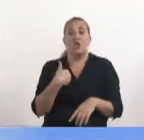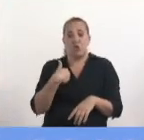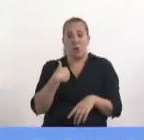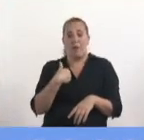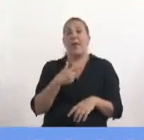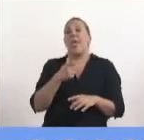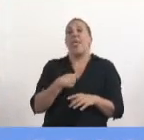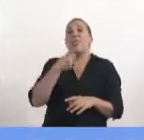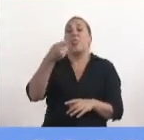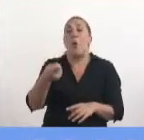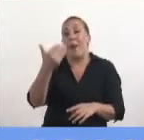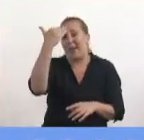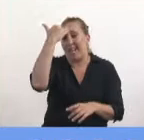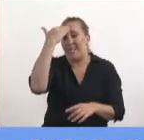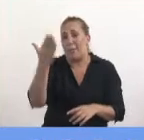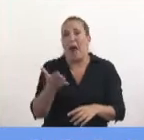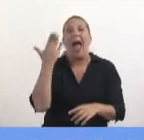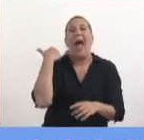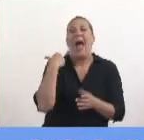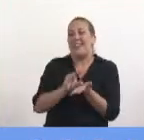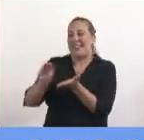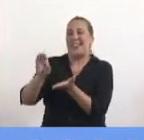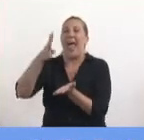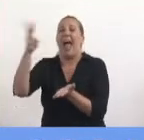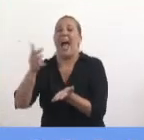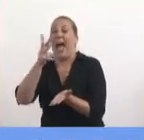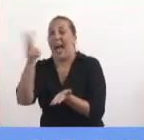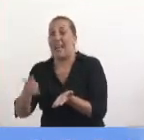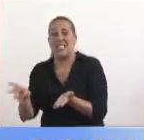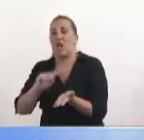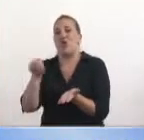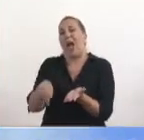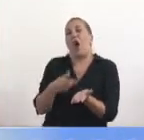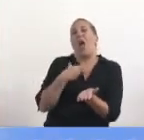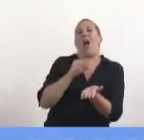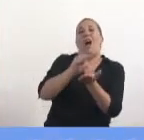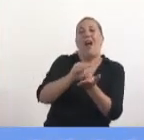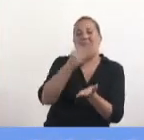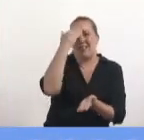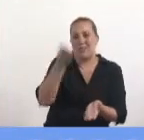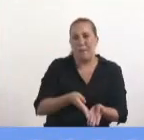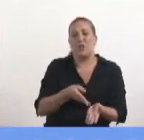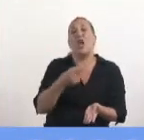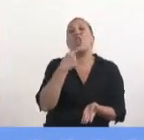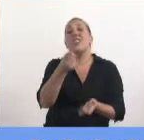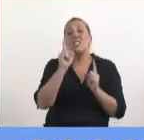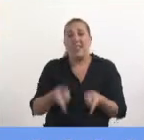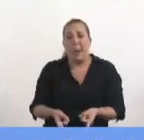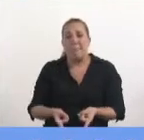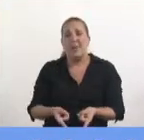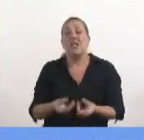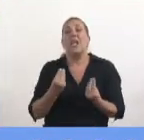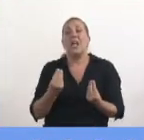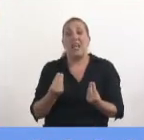ese 15% que antes iba al ANSES, de esta manera, en 5 años, para hacerlo breve, y dice también que